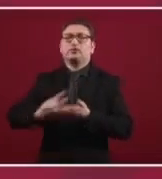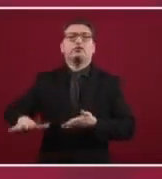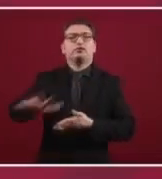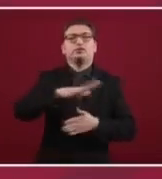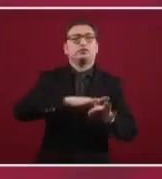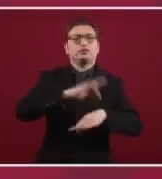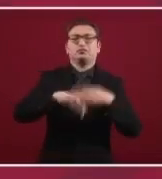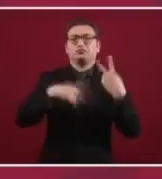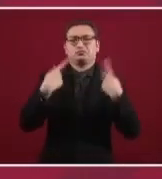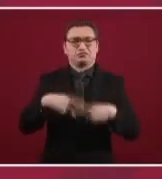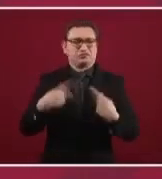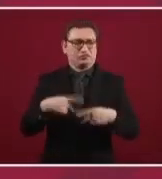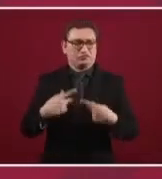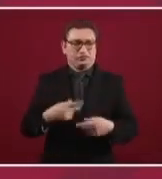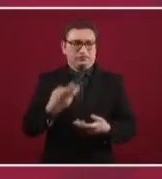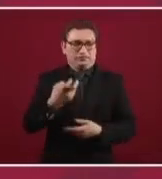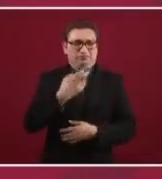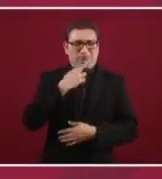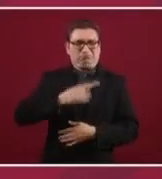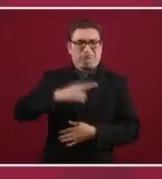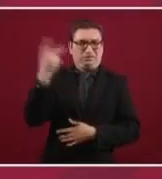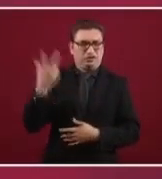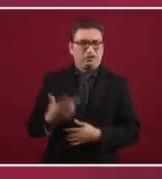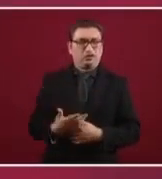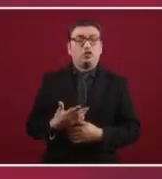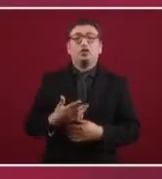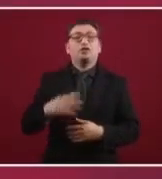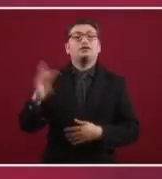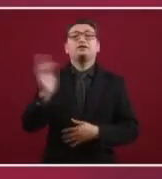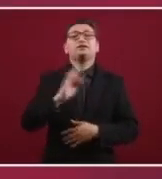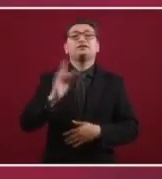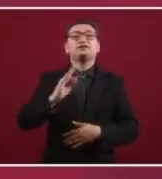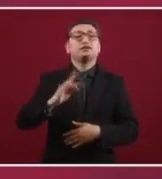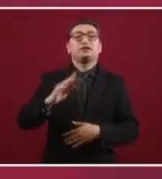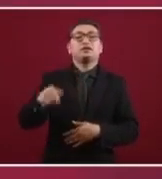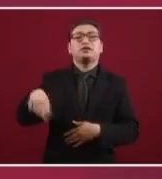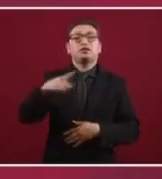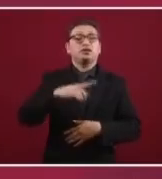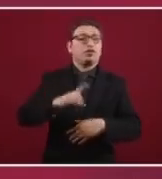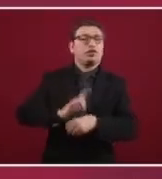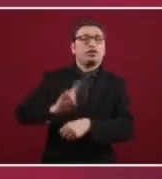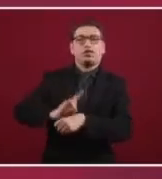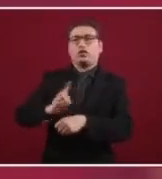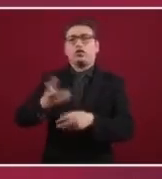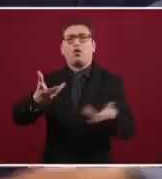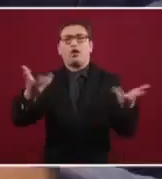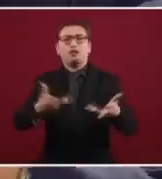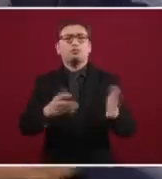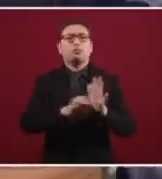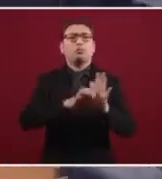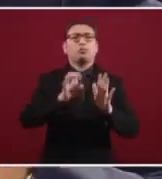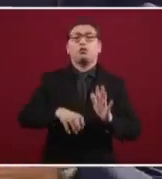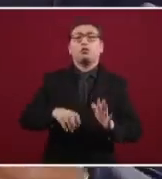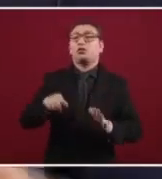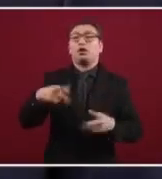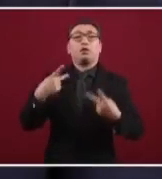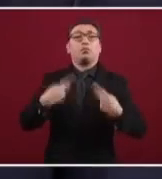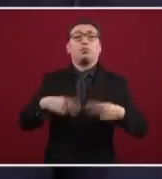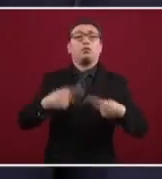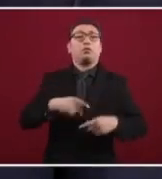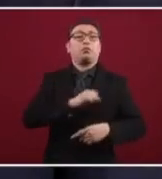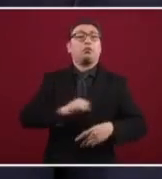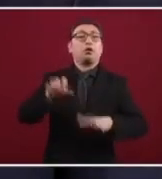el espectáculo o que la simulación, esto que hacían de que agarraban chivos